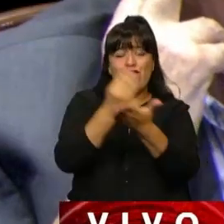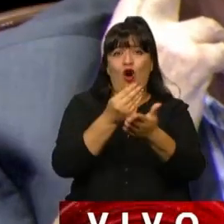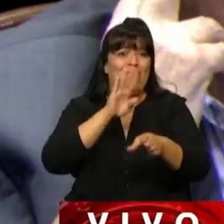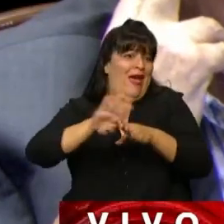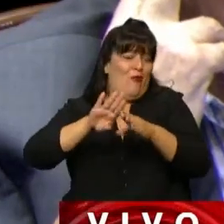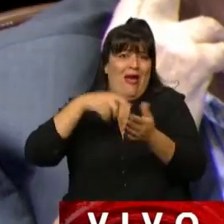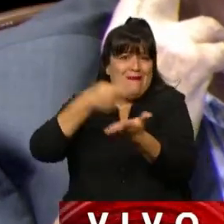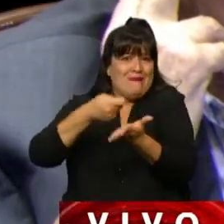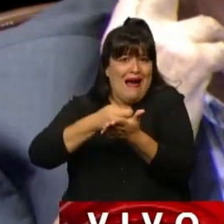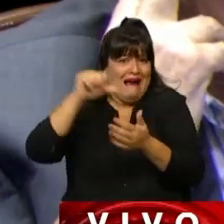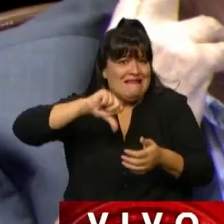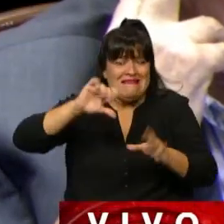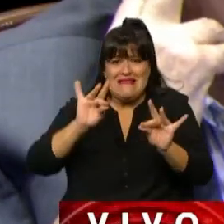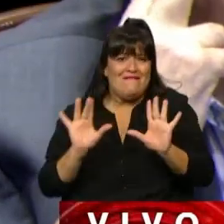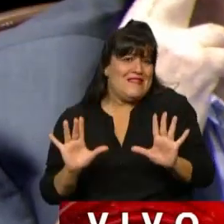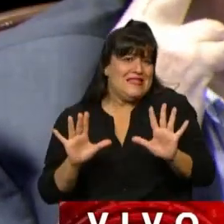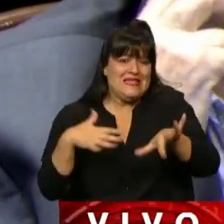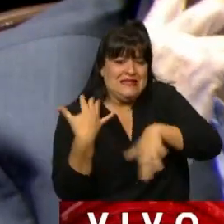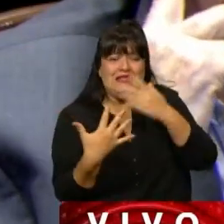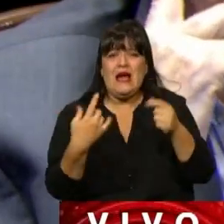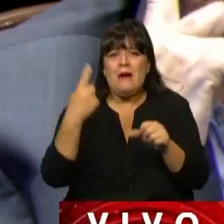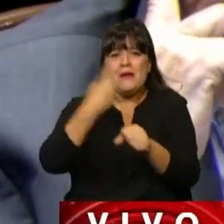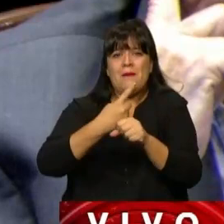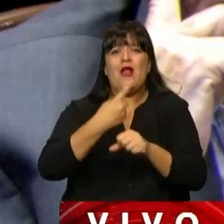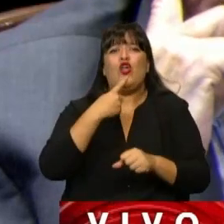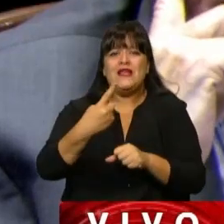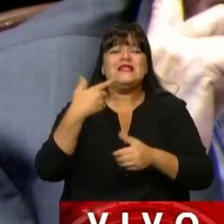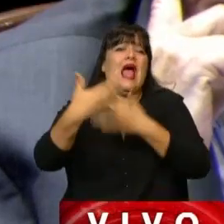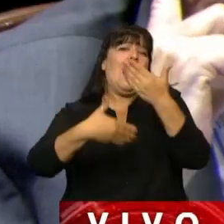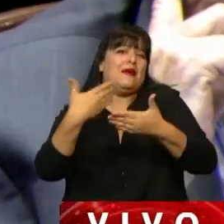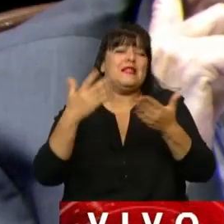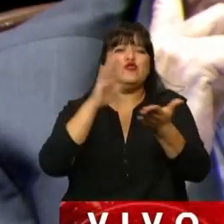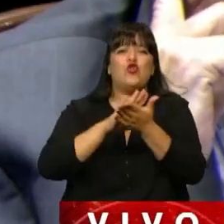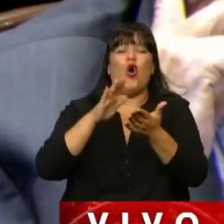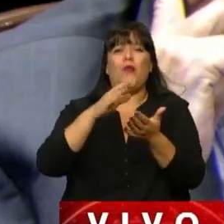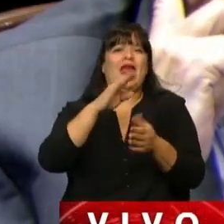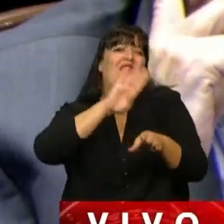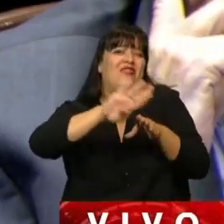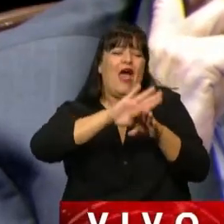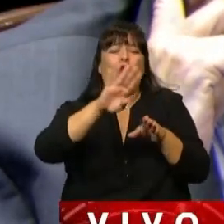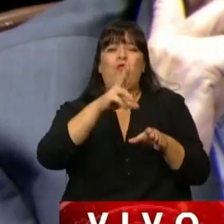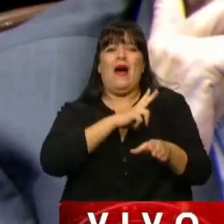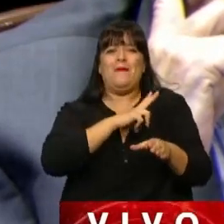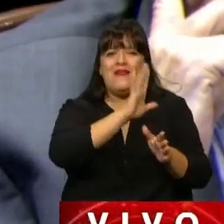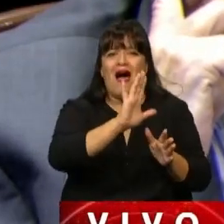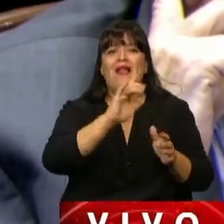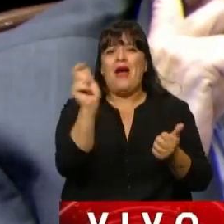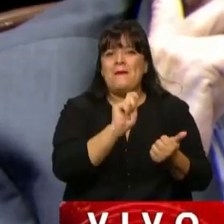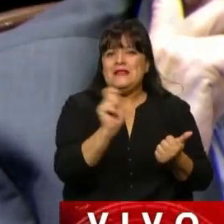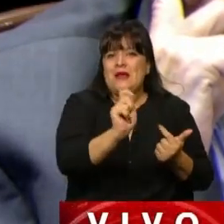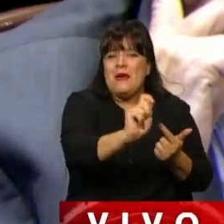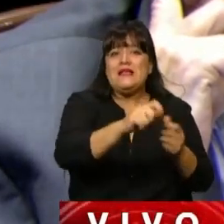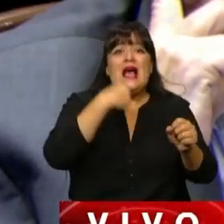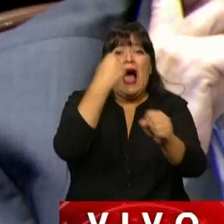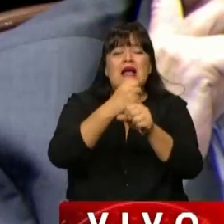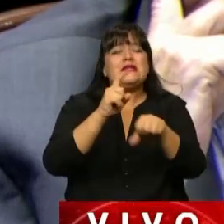insostenible. Se decide primero avanzar en el canje de la deuda privada, lleva varios meses hasta que